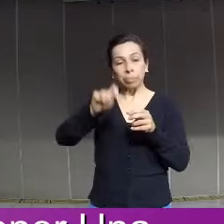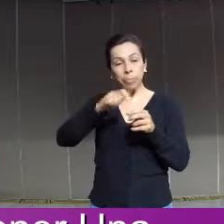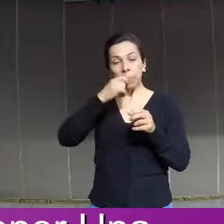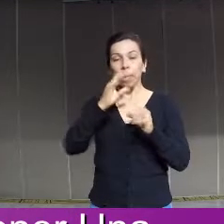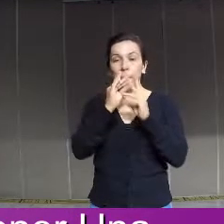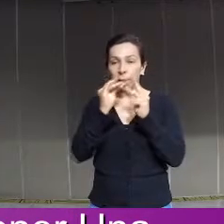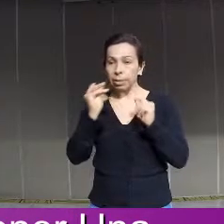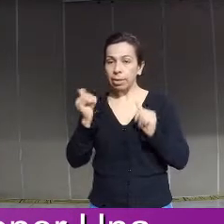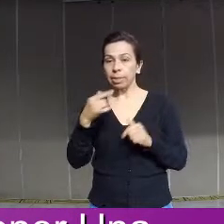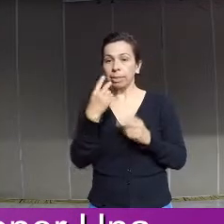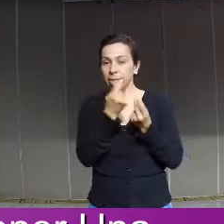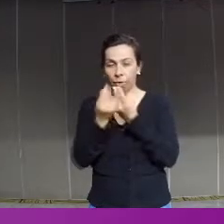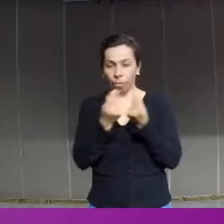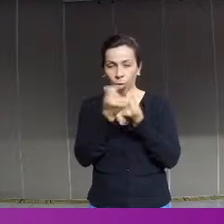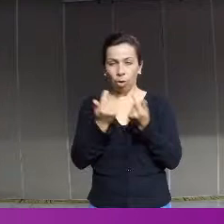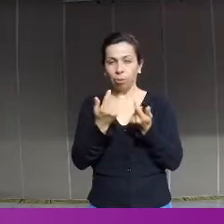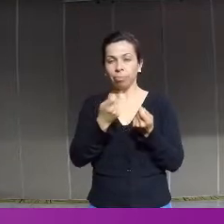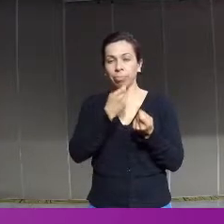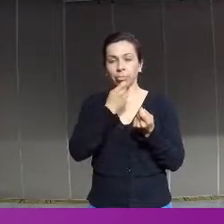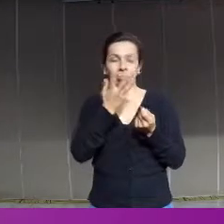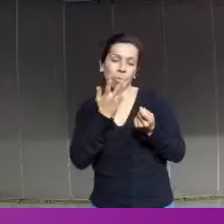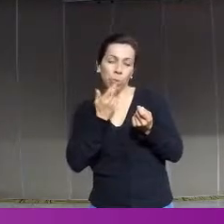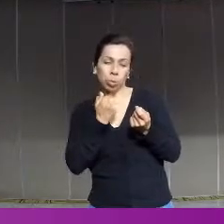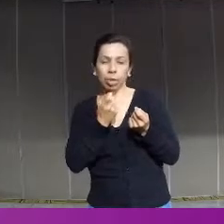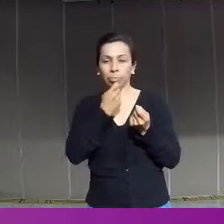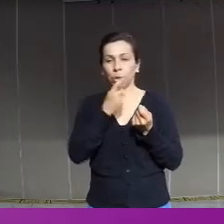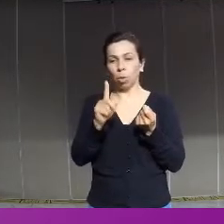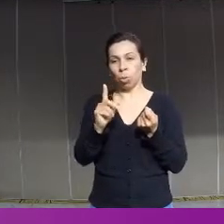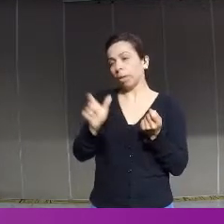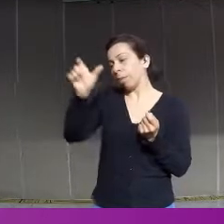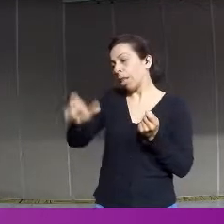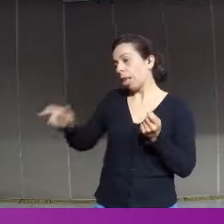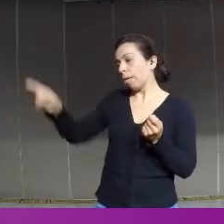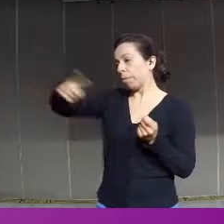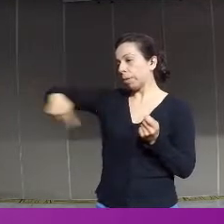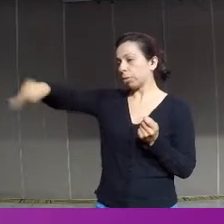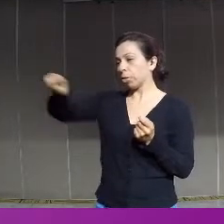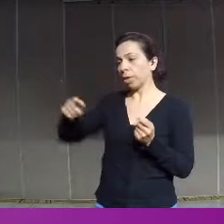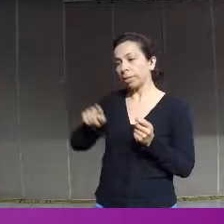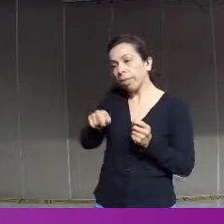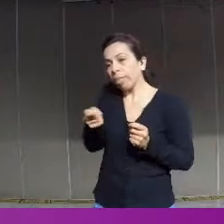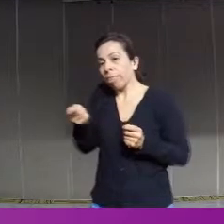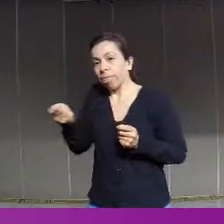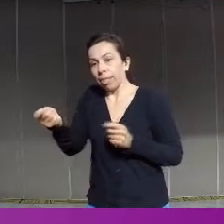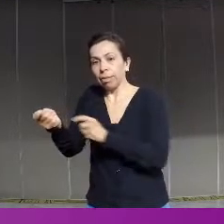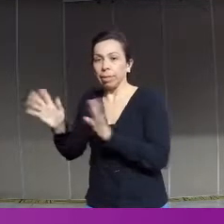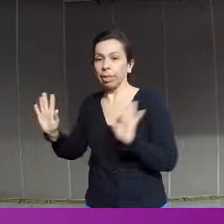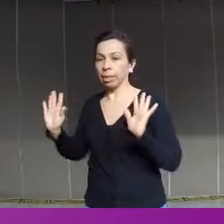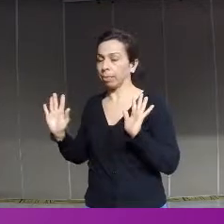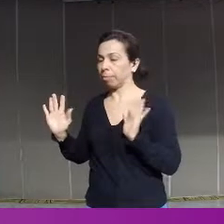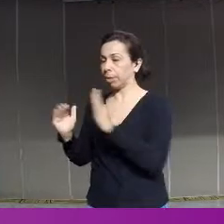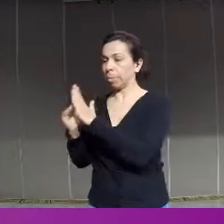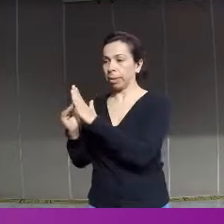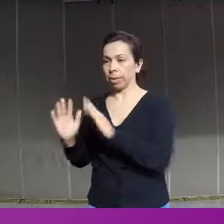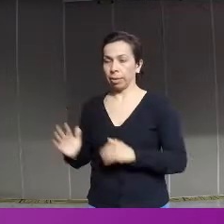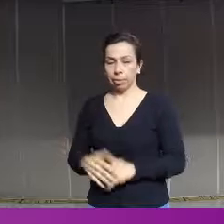si ustedes la comerían. ¿Y qué haría? Si no les gusta a ustedes, bueno, ¿qué haría yo para que sea un poquito más apetecible a los ojos? No